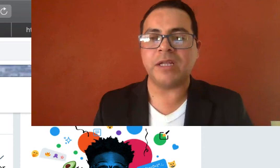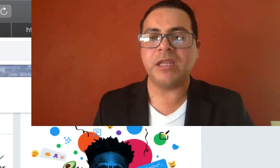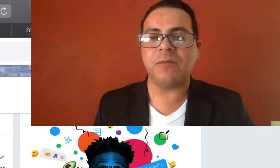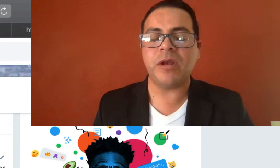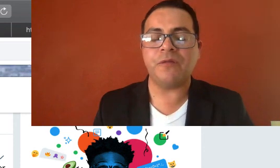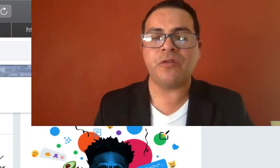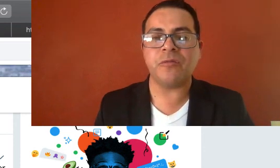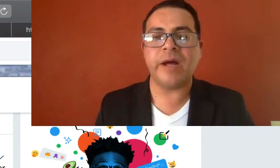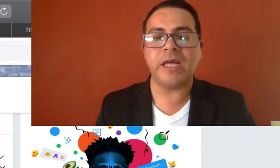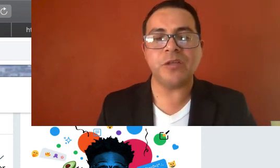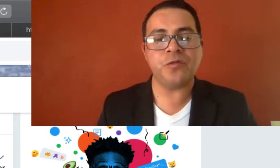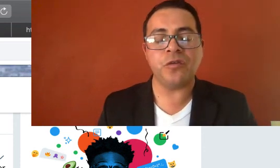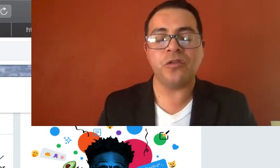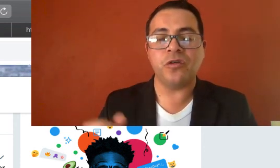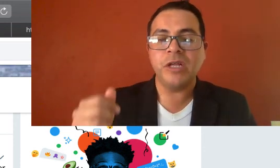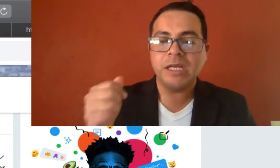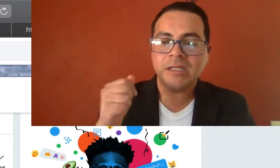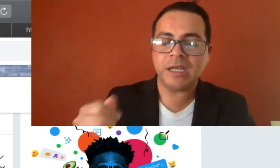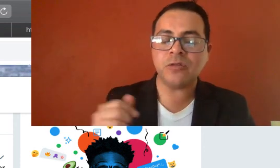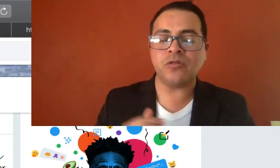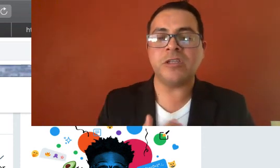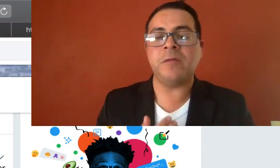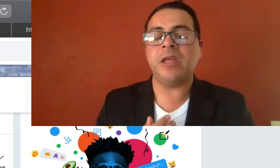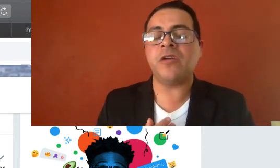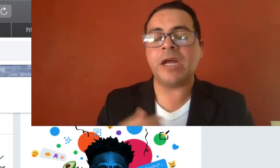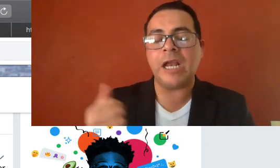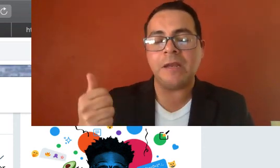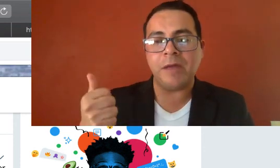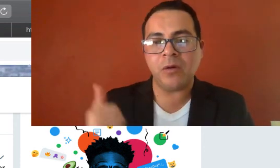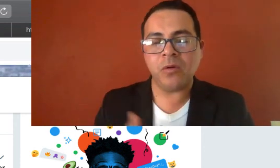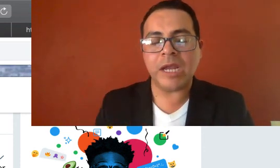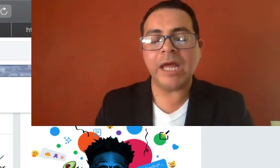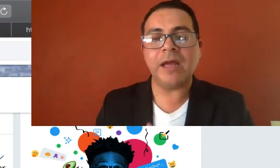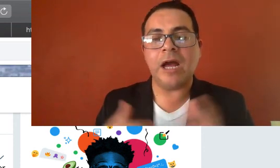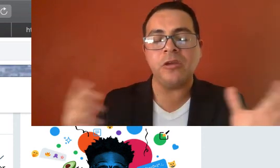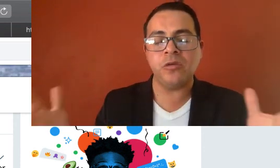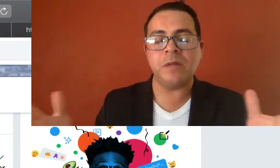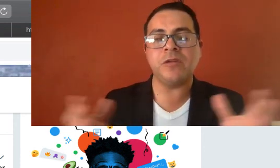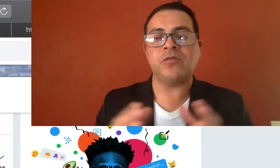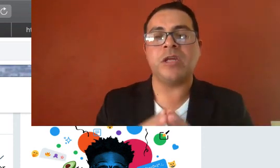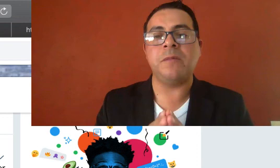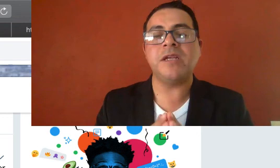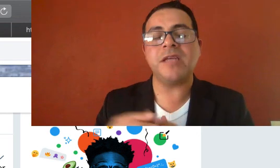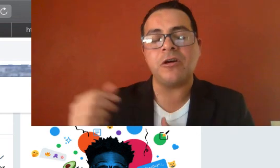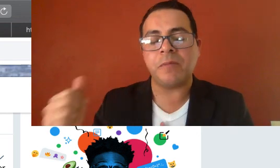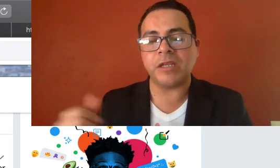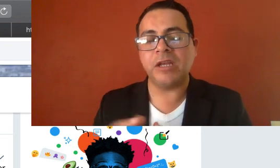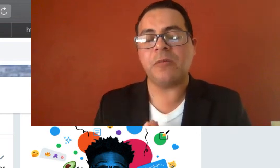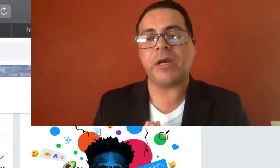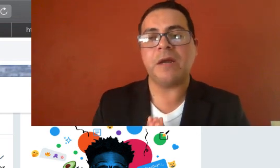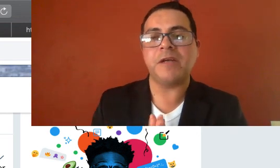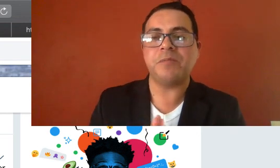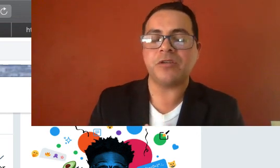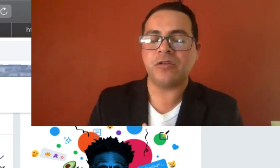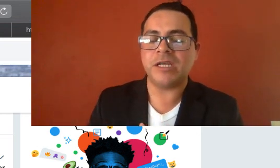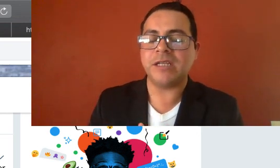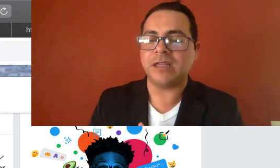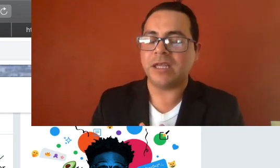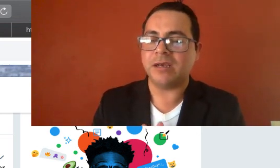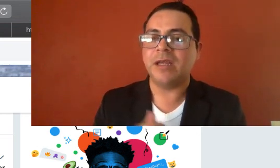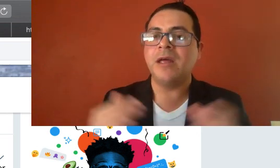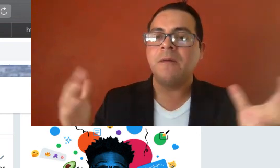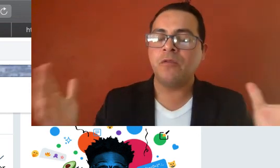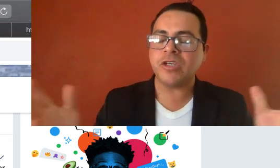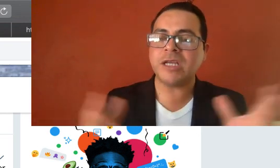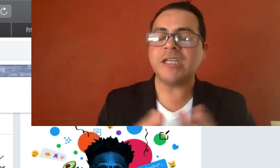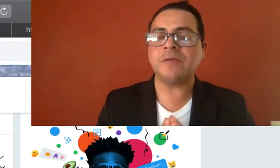informativo La Forma Es Fondo. Si les gustó este video regálenme un like, ayúdenme a suscribirse, a compartirlo para que más personas se